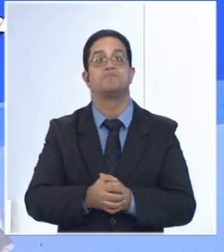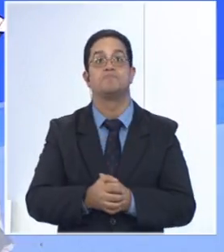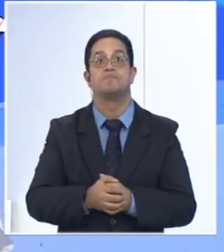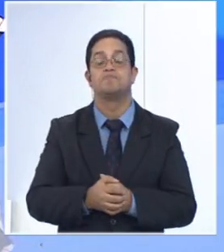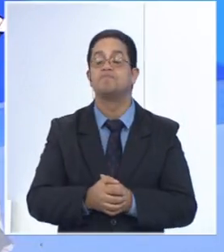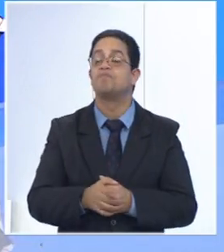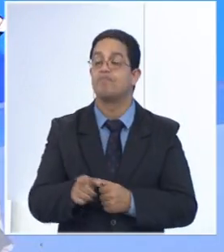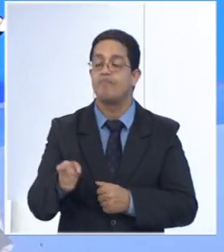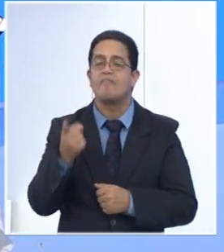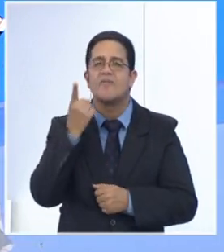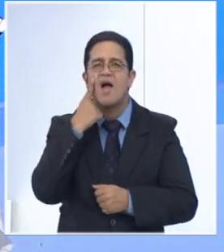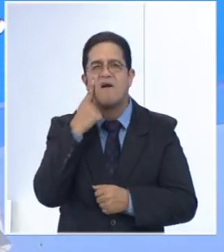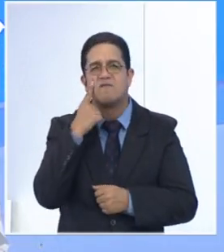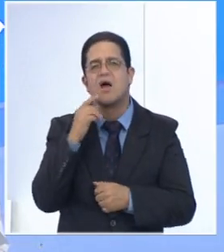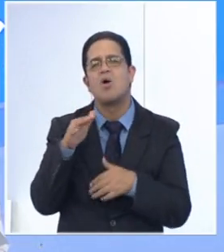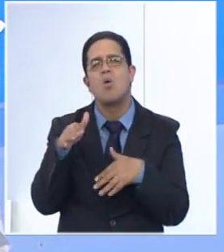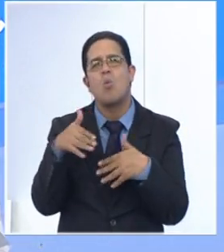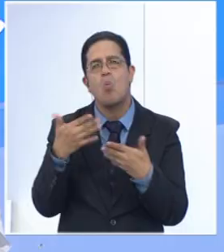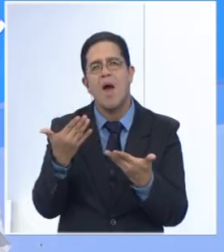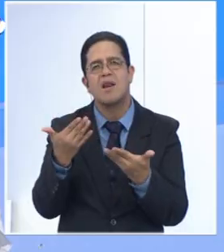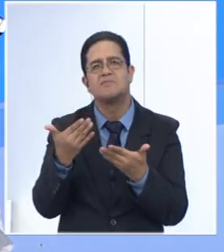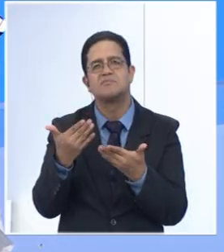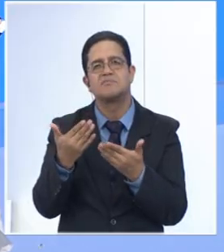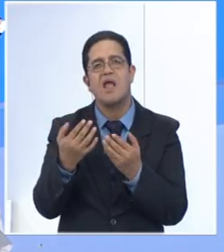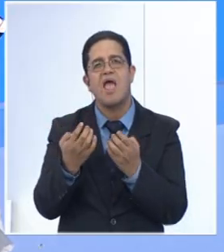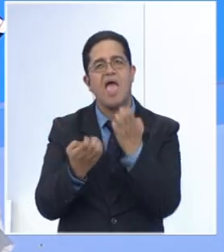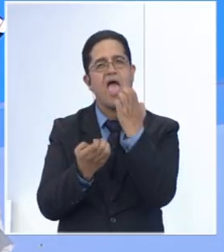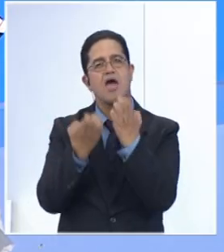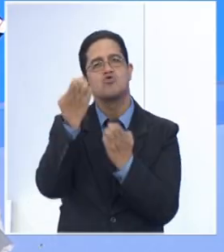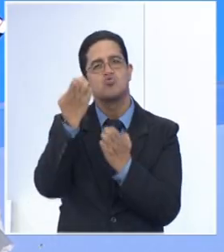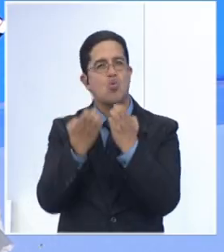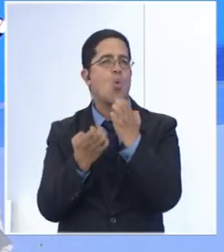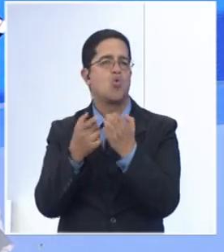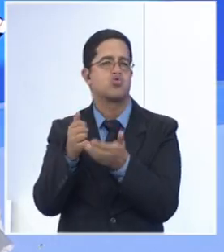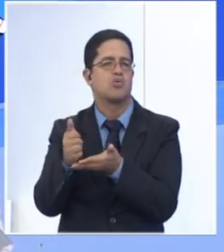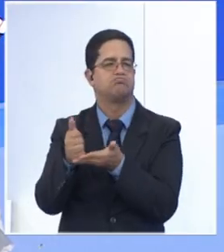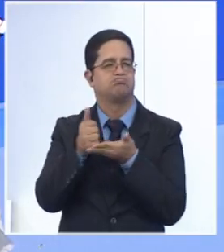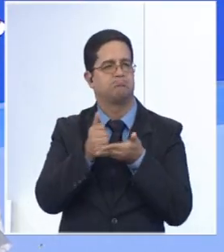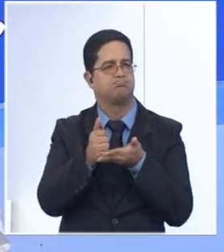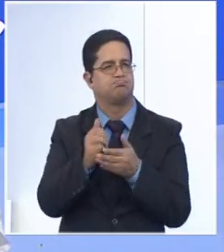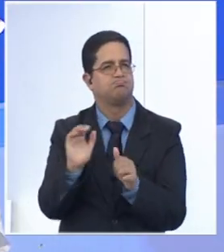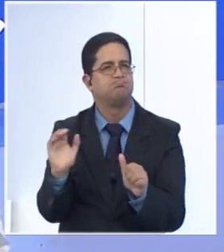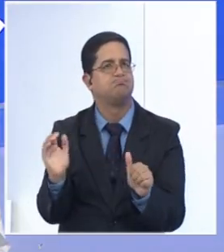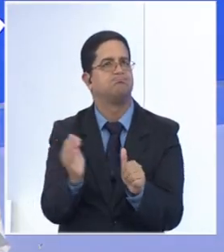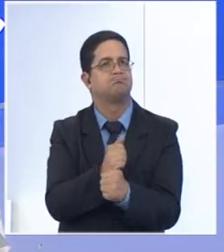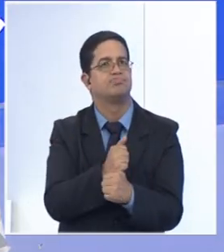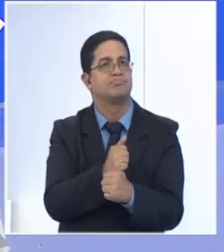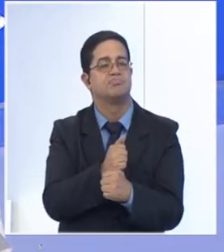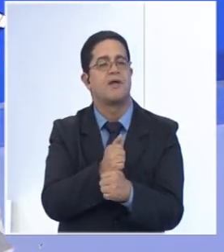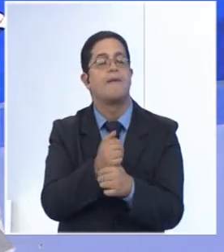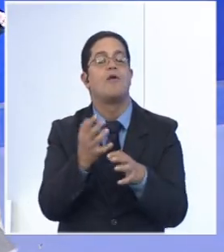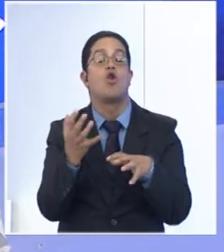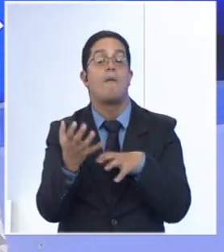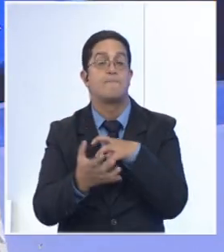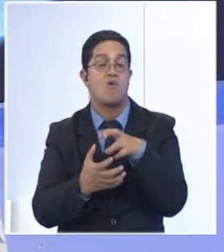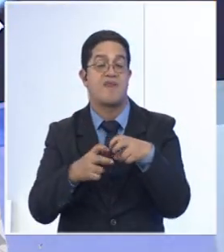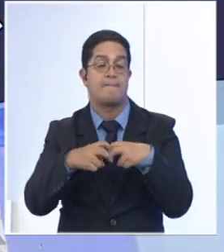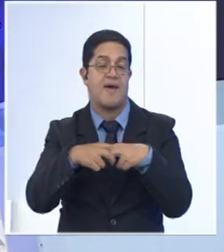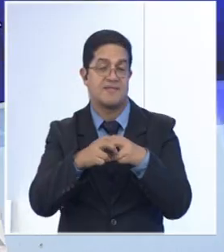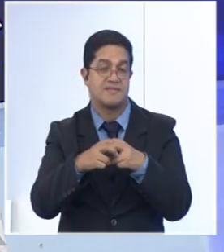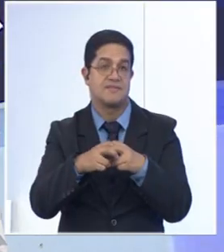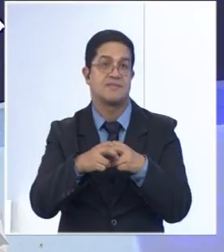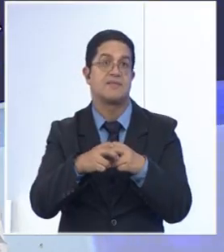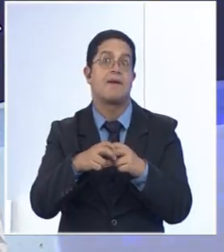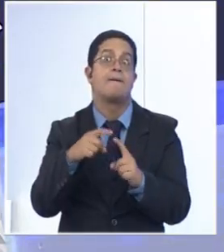ver entonces cuáles son esos estudios de excelencia que ayuden a ver con mayor determinación las lesiones articulares, además de la